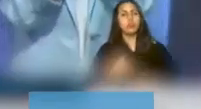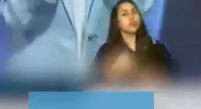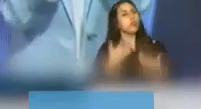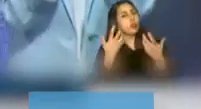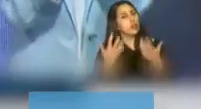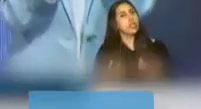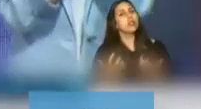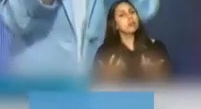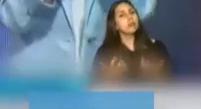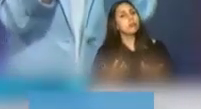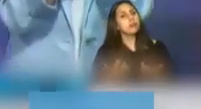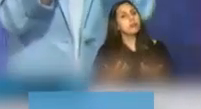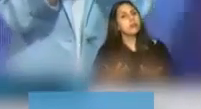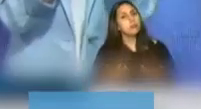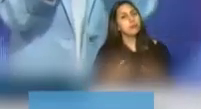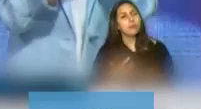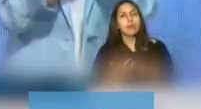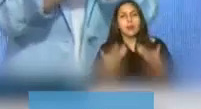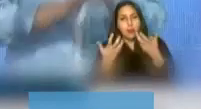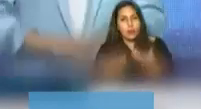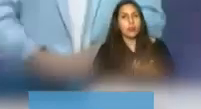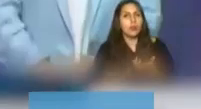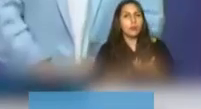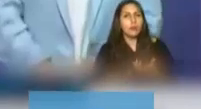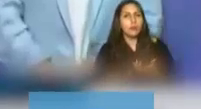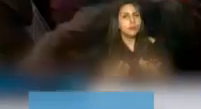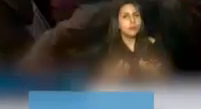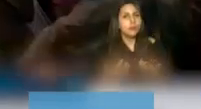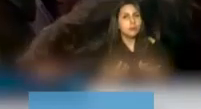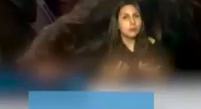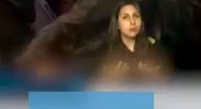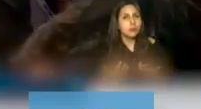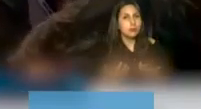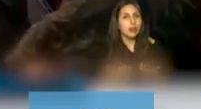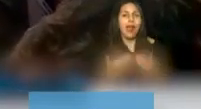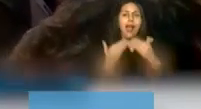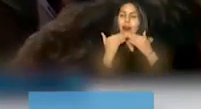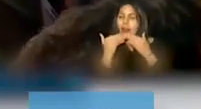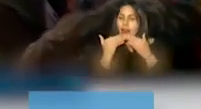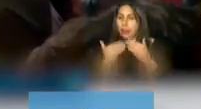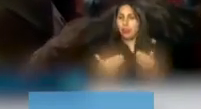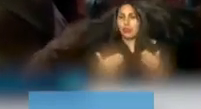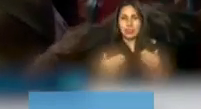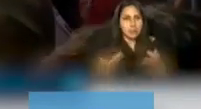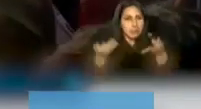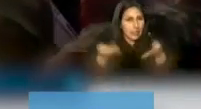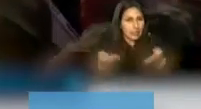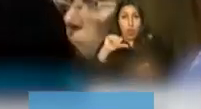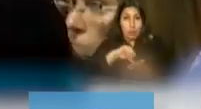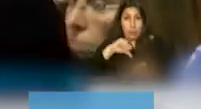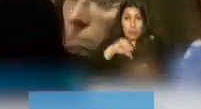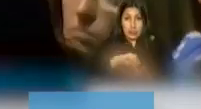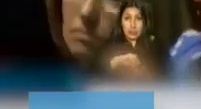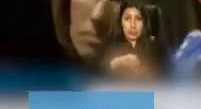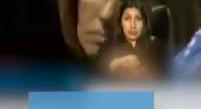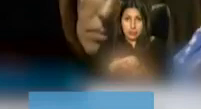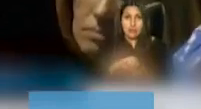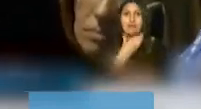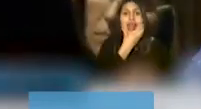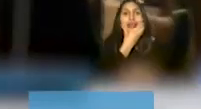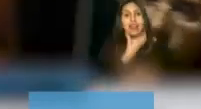la campaña en Soriano, donde dice una frase rarísima, ¿verdad? Cerrando, muy emotiva también, como allí va a